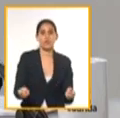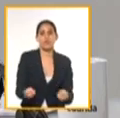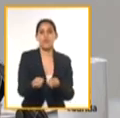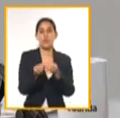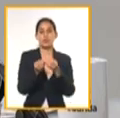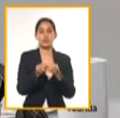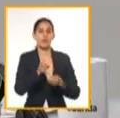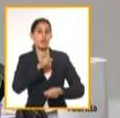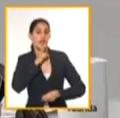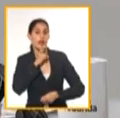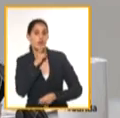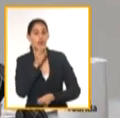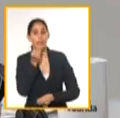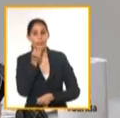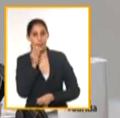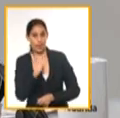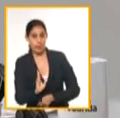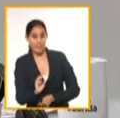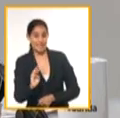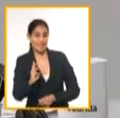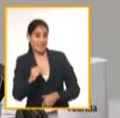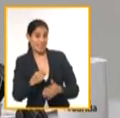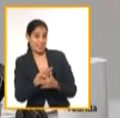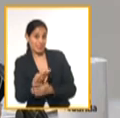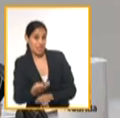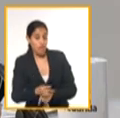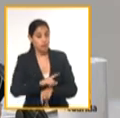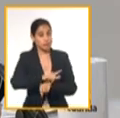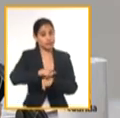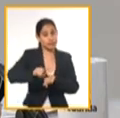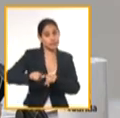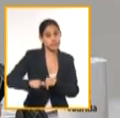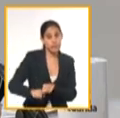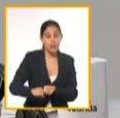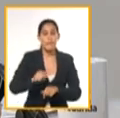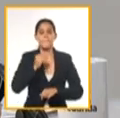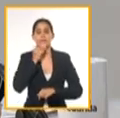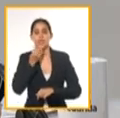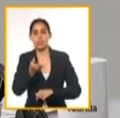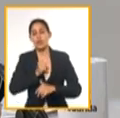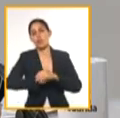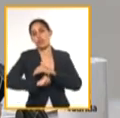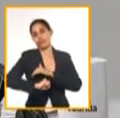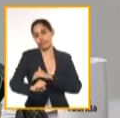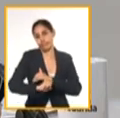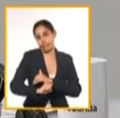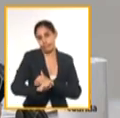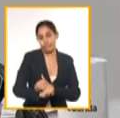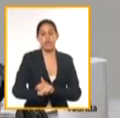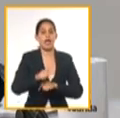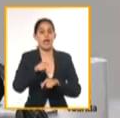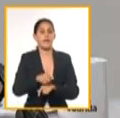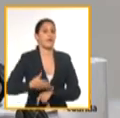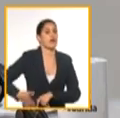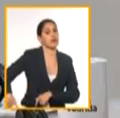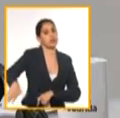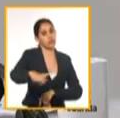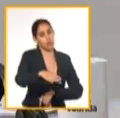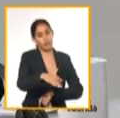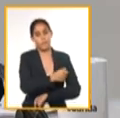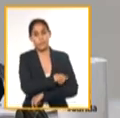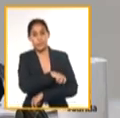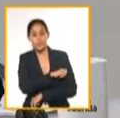días prácticamente, llenando conductoras, presurizando sistemas, para poder llegarle entonces a estabilizar lo que es el servicio de abasto. Ya el domingo